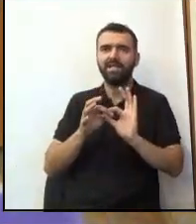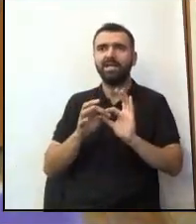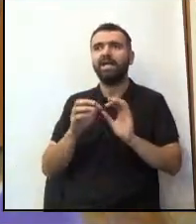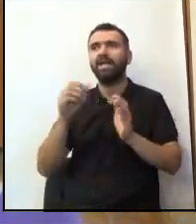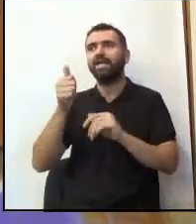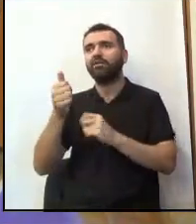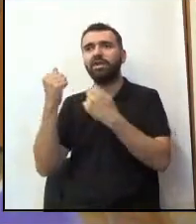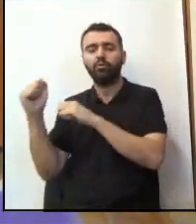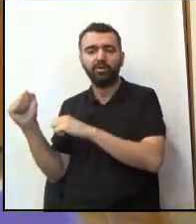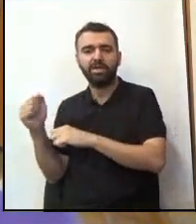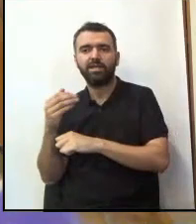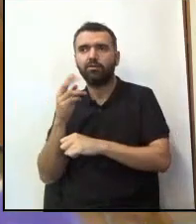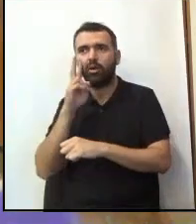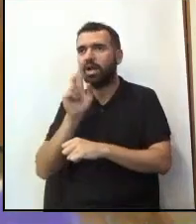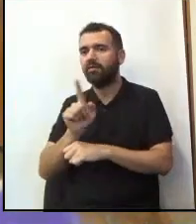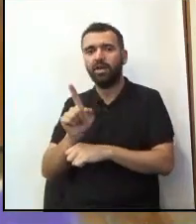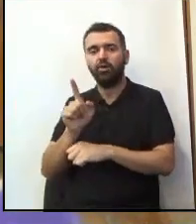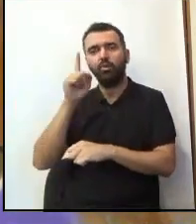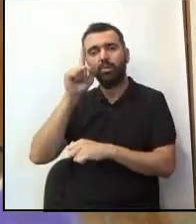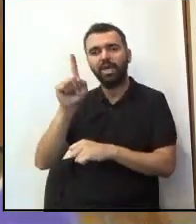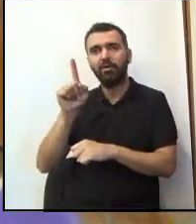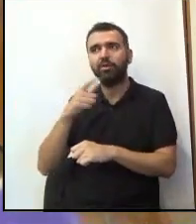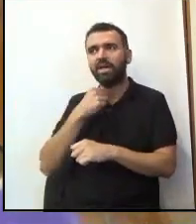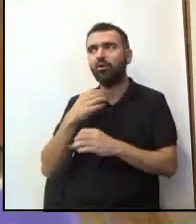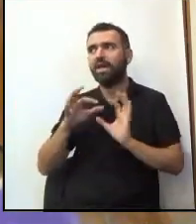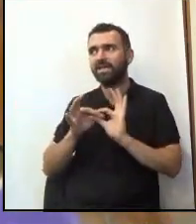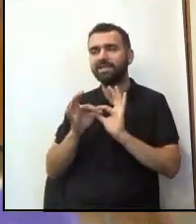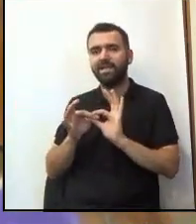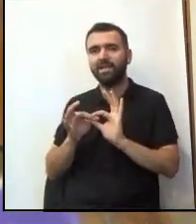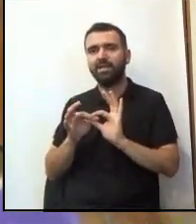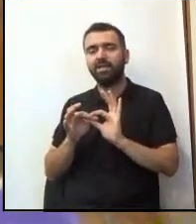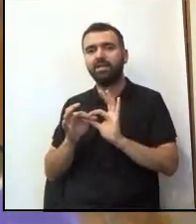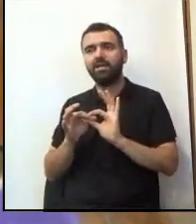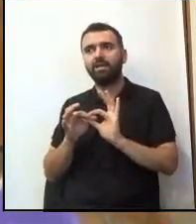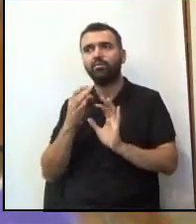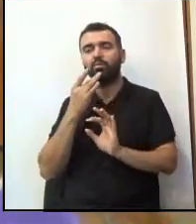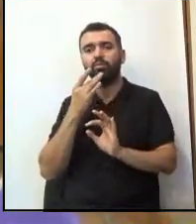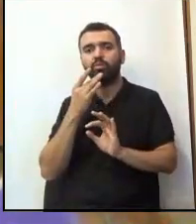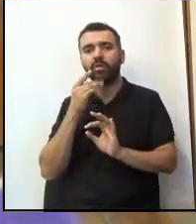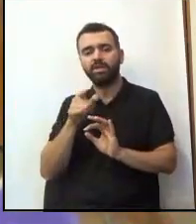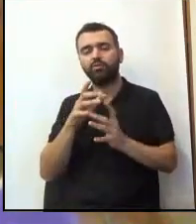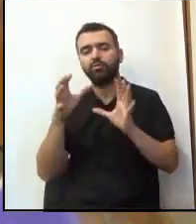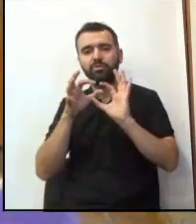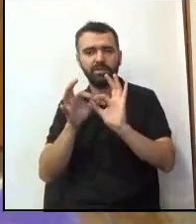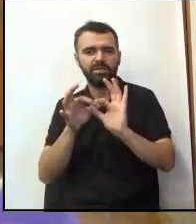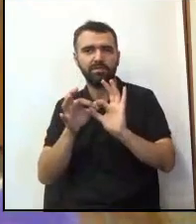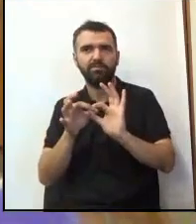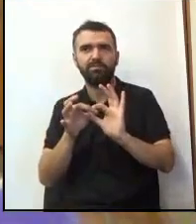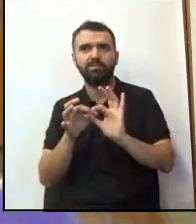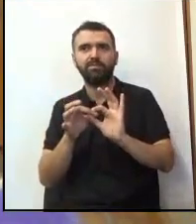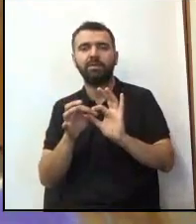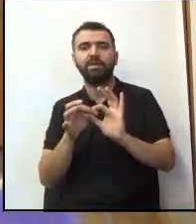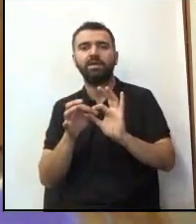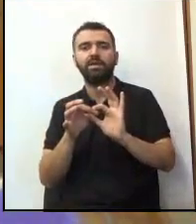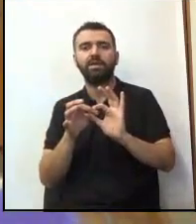veo, pero también le quiero agradecer porque fue muy... Sí, no la veo aquí. Así que eso, muchas gracias, y que